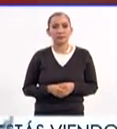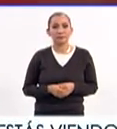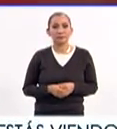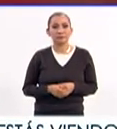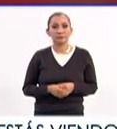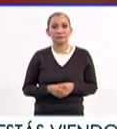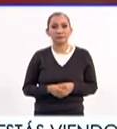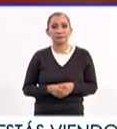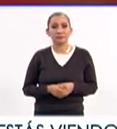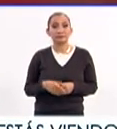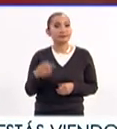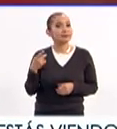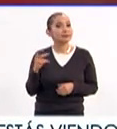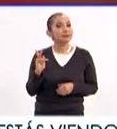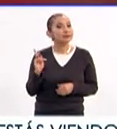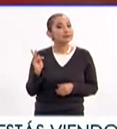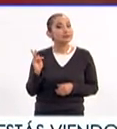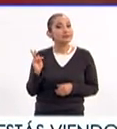pero